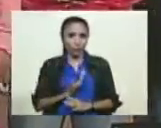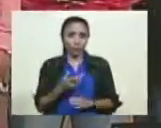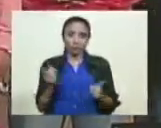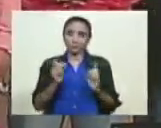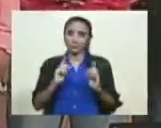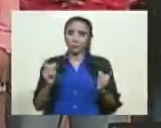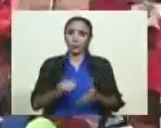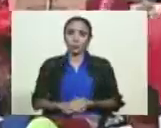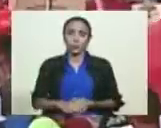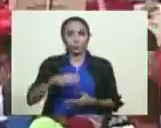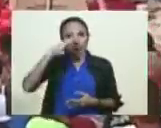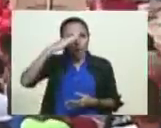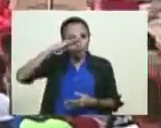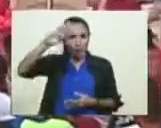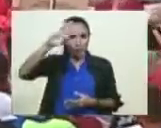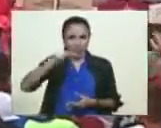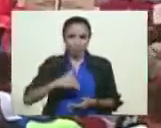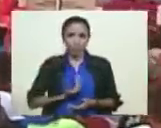en México,